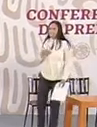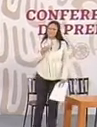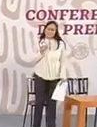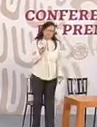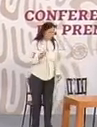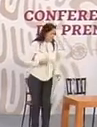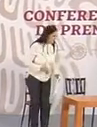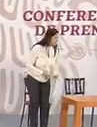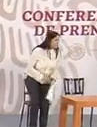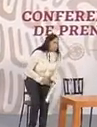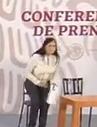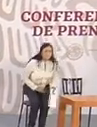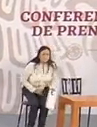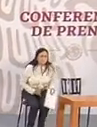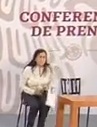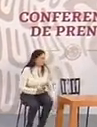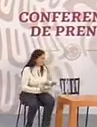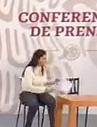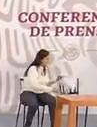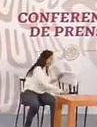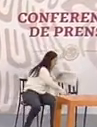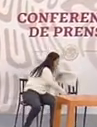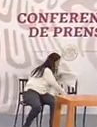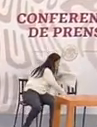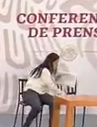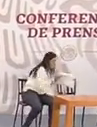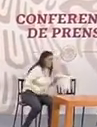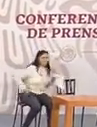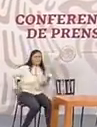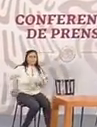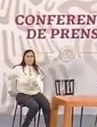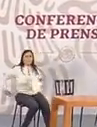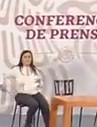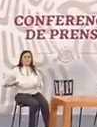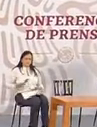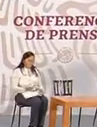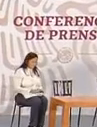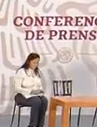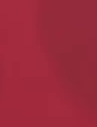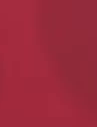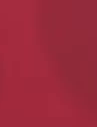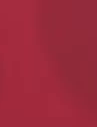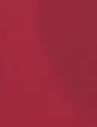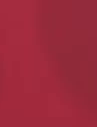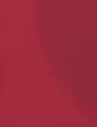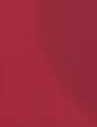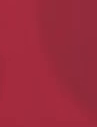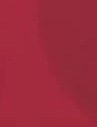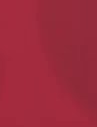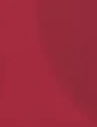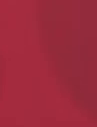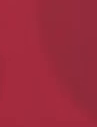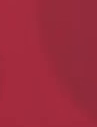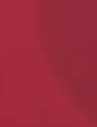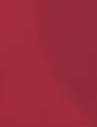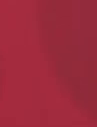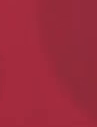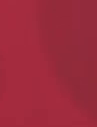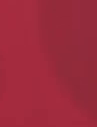Hola, buenos días. Quisiéramos comentarles algunos datos que creo que son interesantes de lo de estancias infantiles